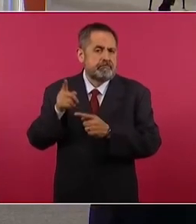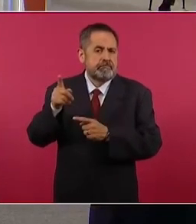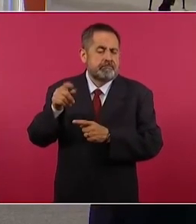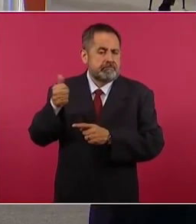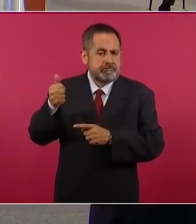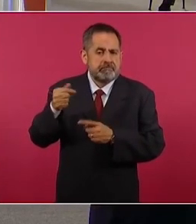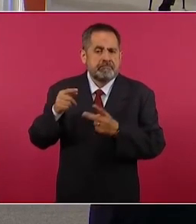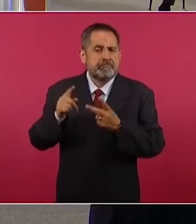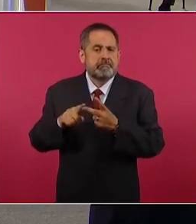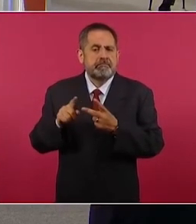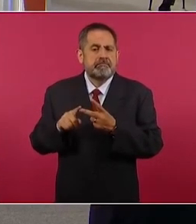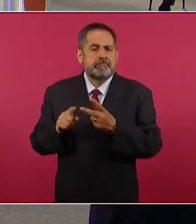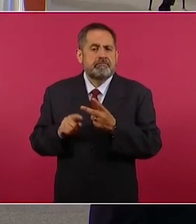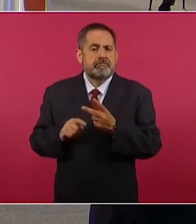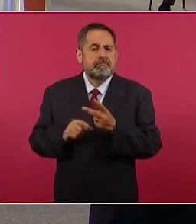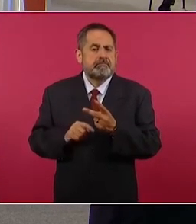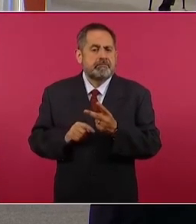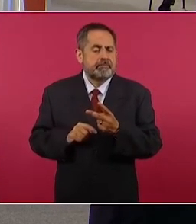y también